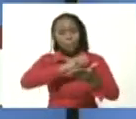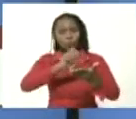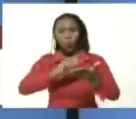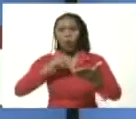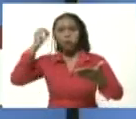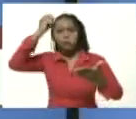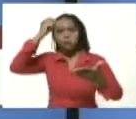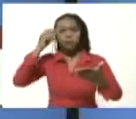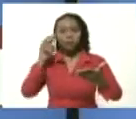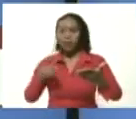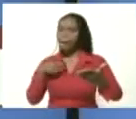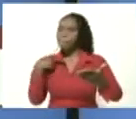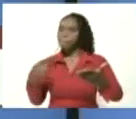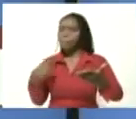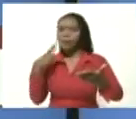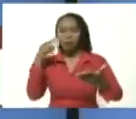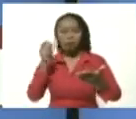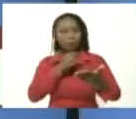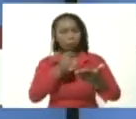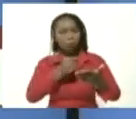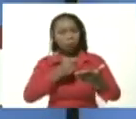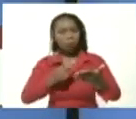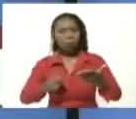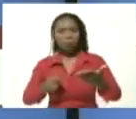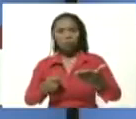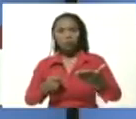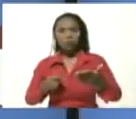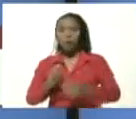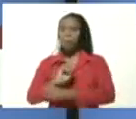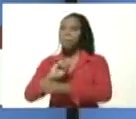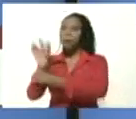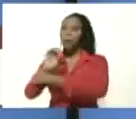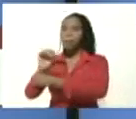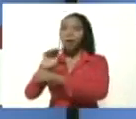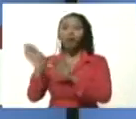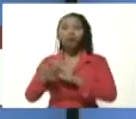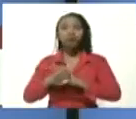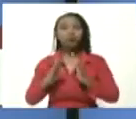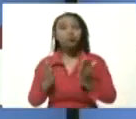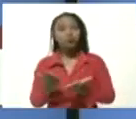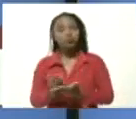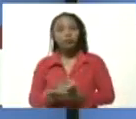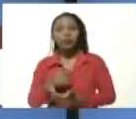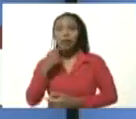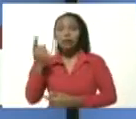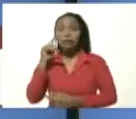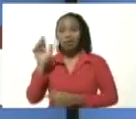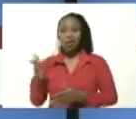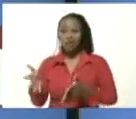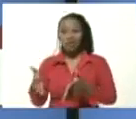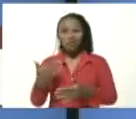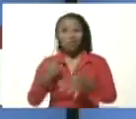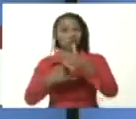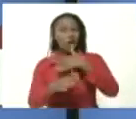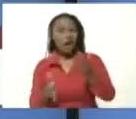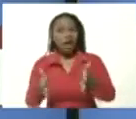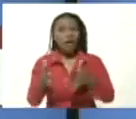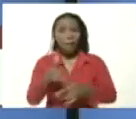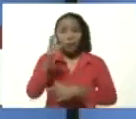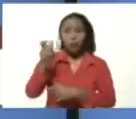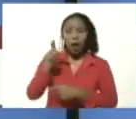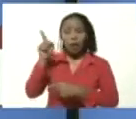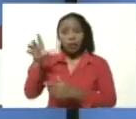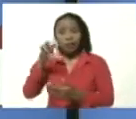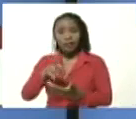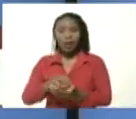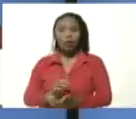ahorita, sepa que le paguen una encuesta y la mandan para el mundo a decir, va a ganar tal persona en tal